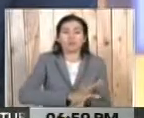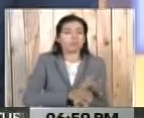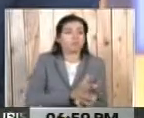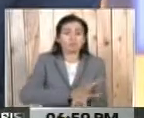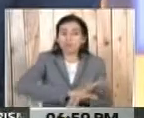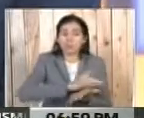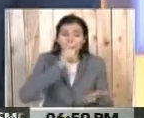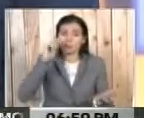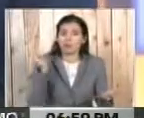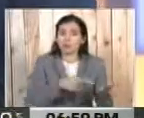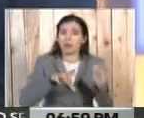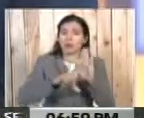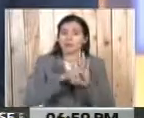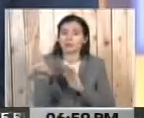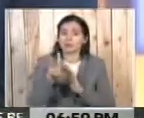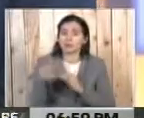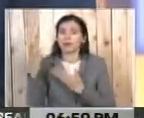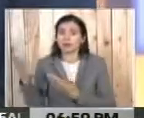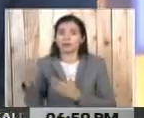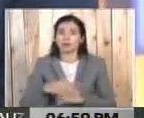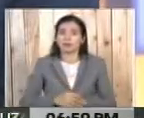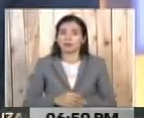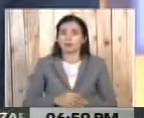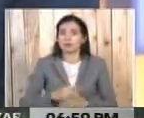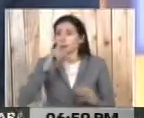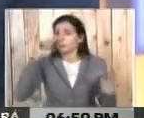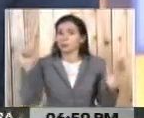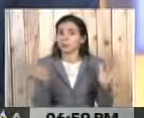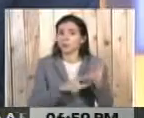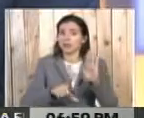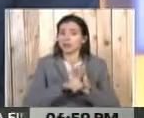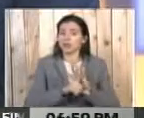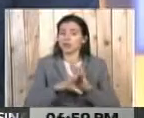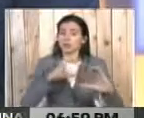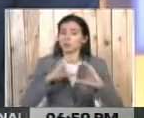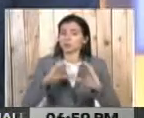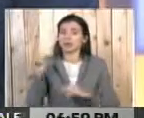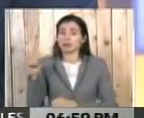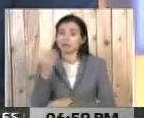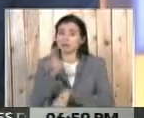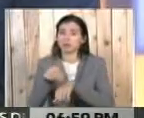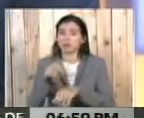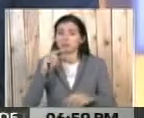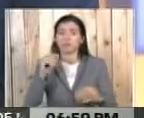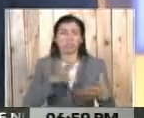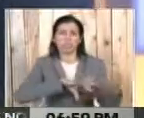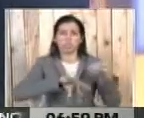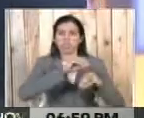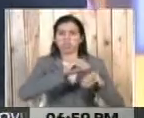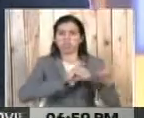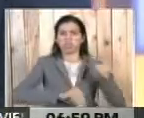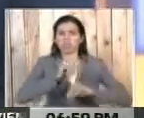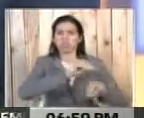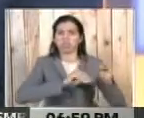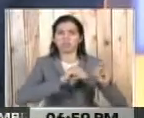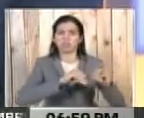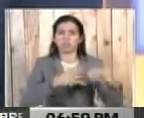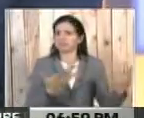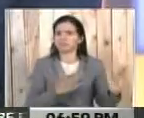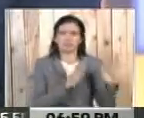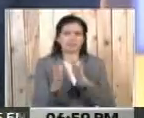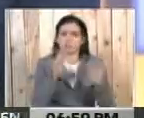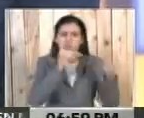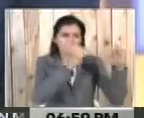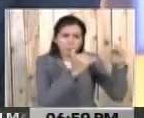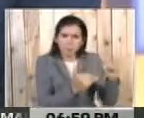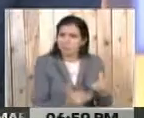jurídico venezolano, que está acaba de pisotear la Ley Orgánica de Telecomunicaciones, la ha convertido en un parapeto inconstitucional que por supuesto